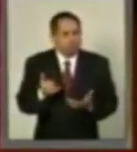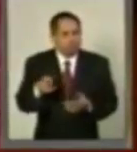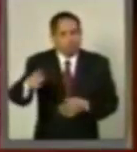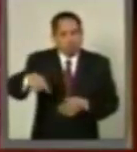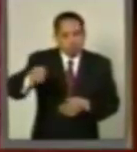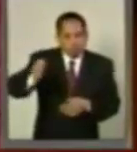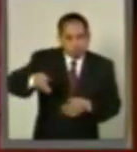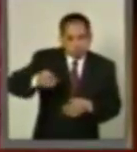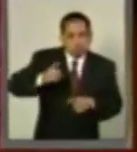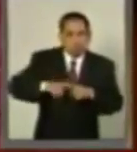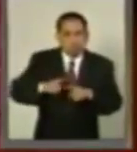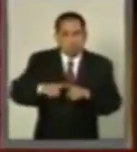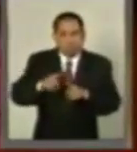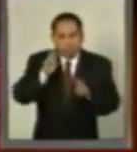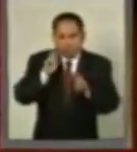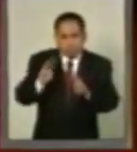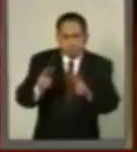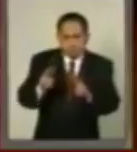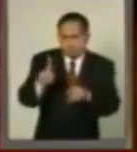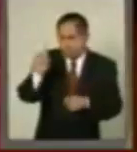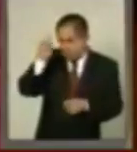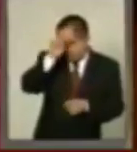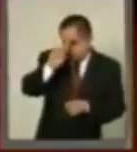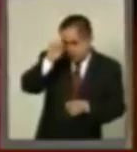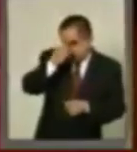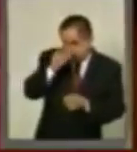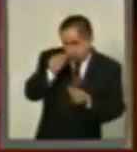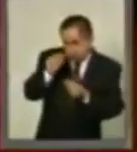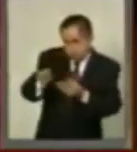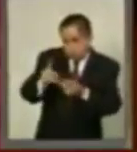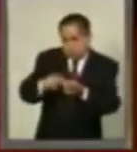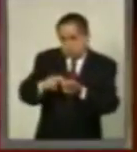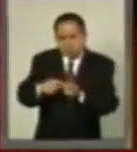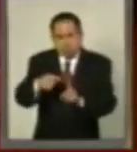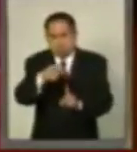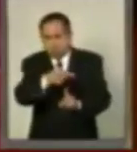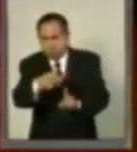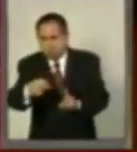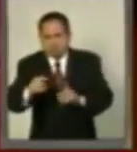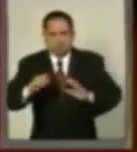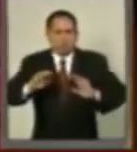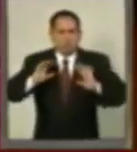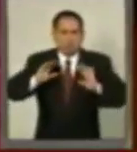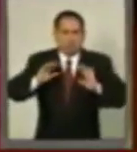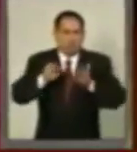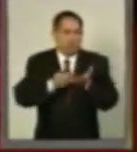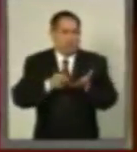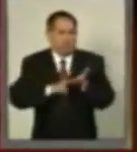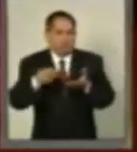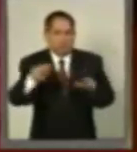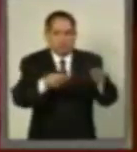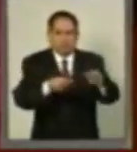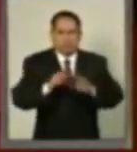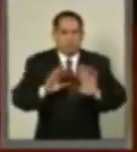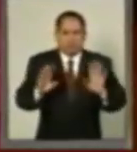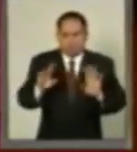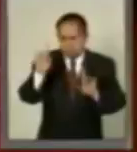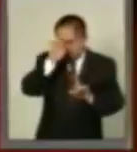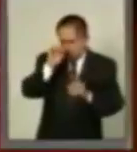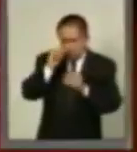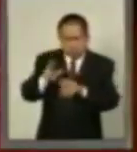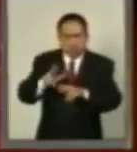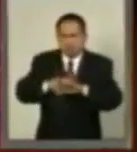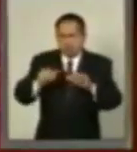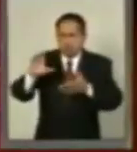aceptado es que se les pueda sugerir a dónde llevar los recursos para que no se encimen los apoyos. Eso es todo. Nosotros no